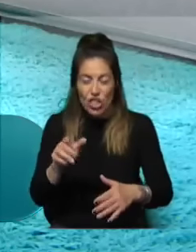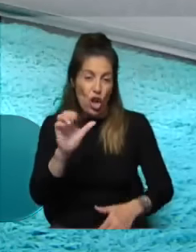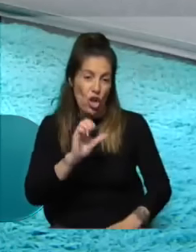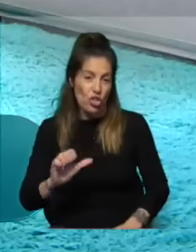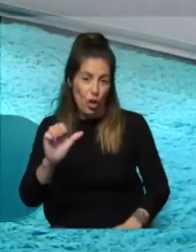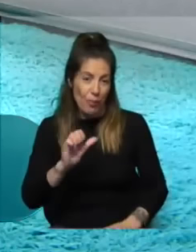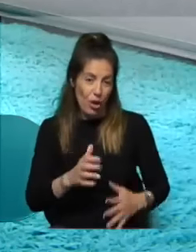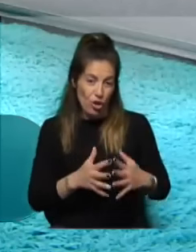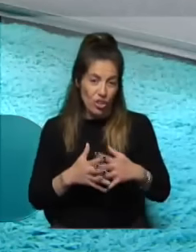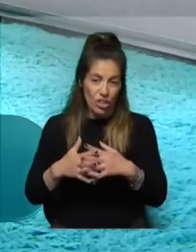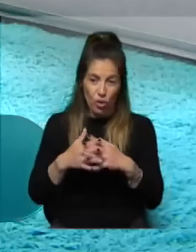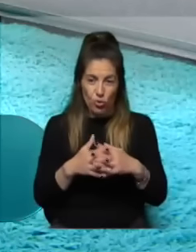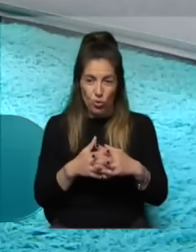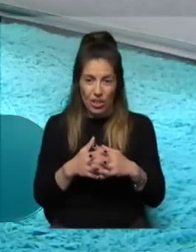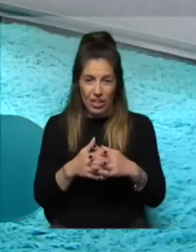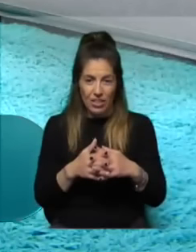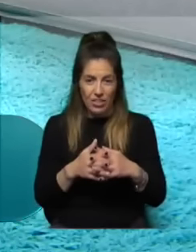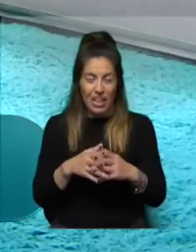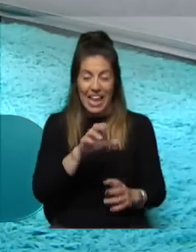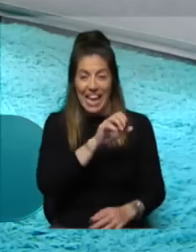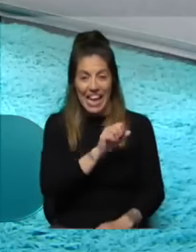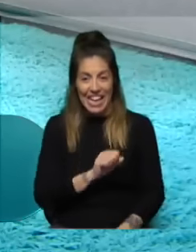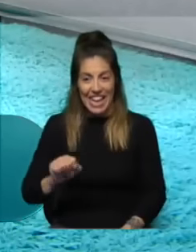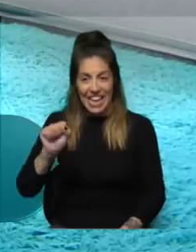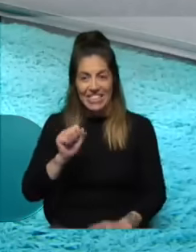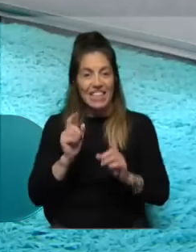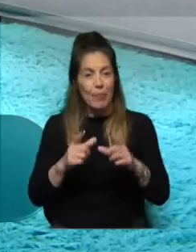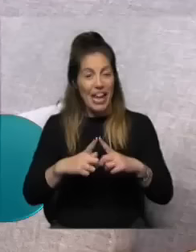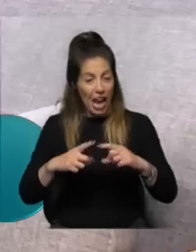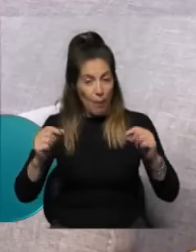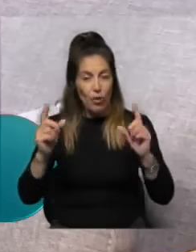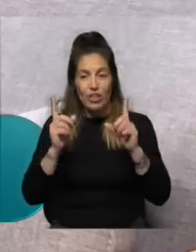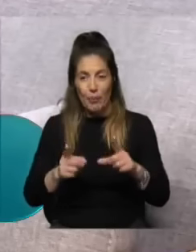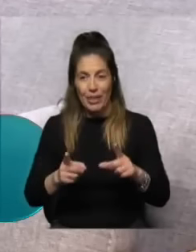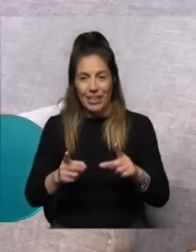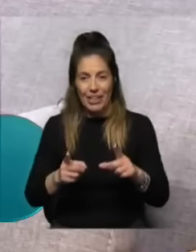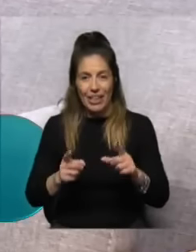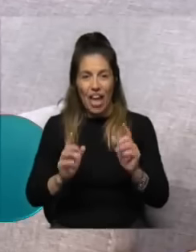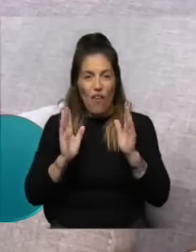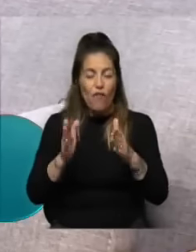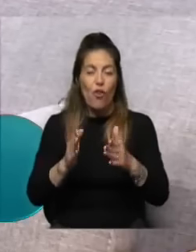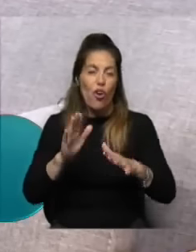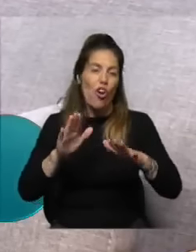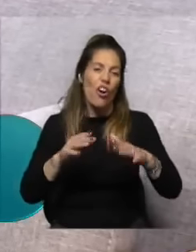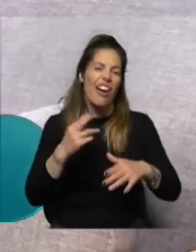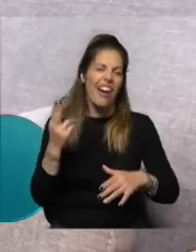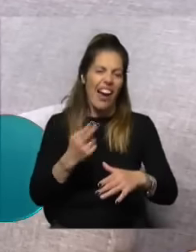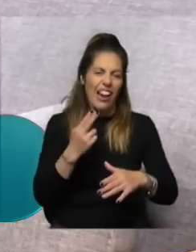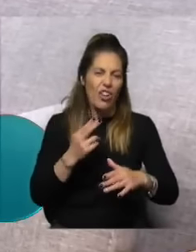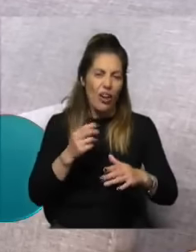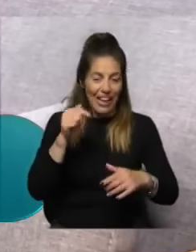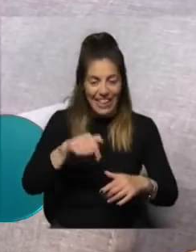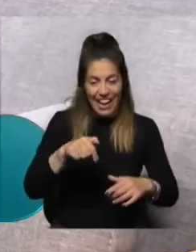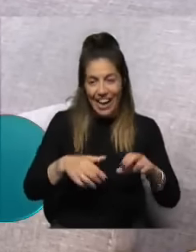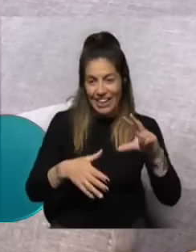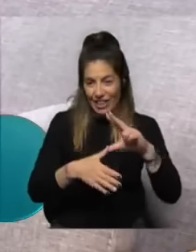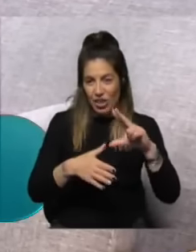y los estadounidenses, los en Asia también, en Japón mucho. Y el foco rara vez está puesto en la animación